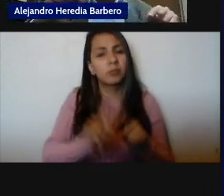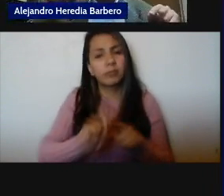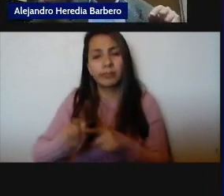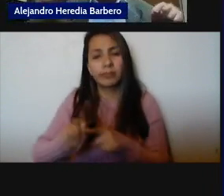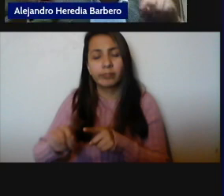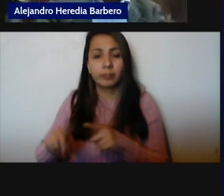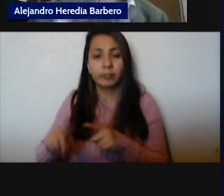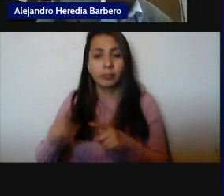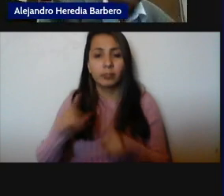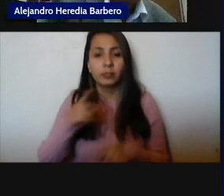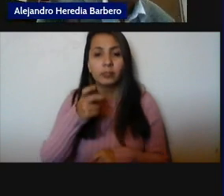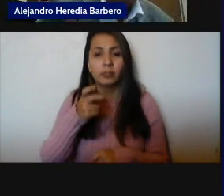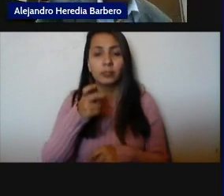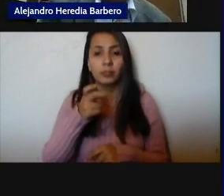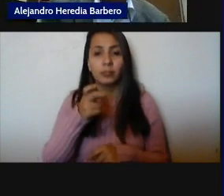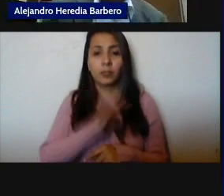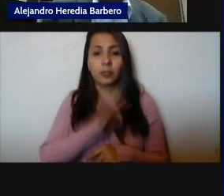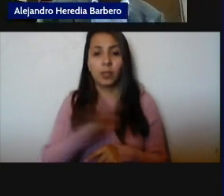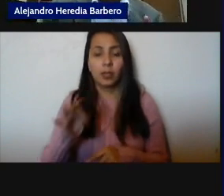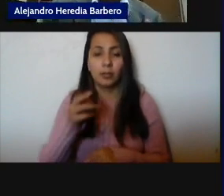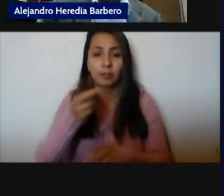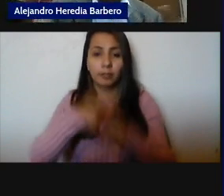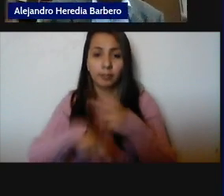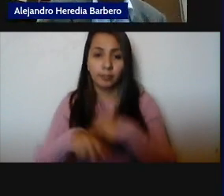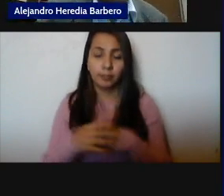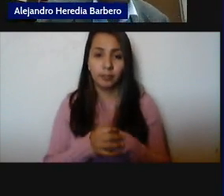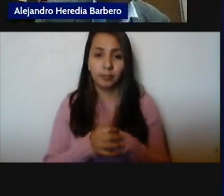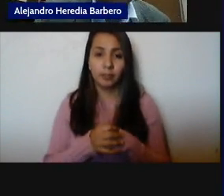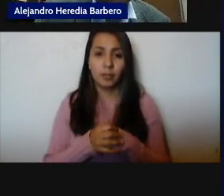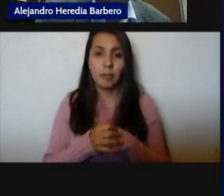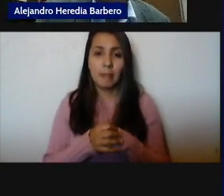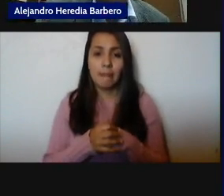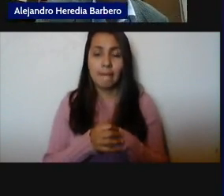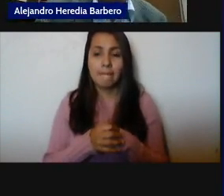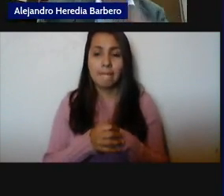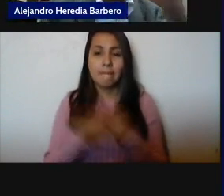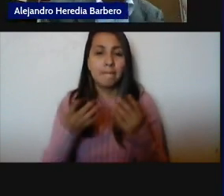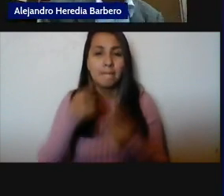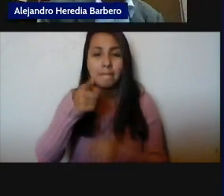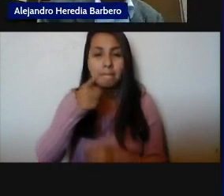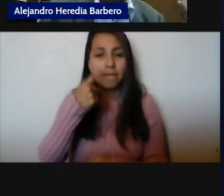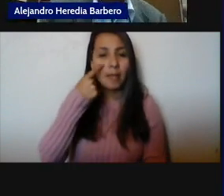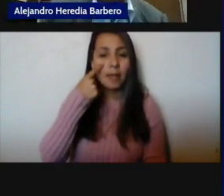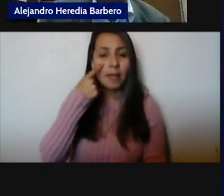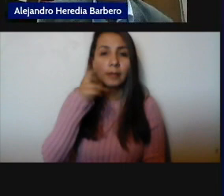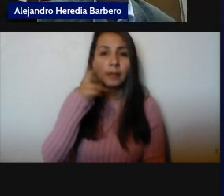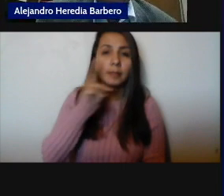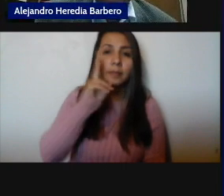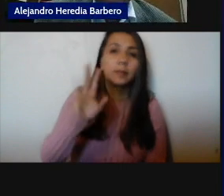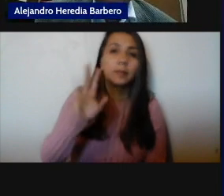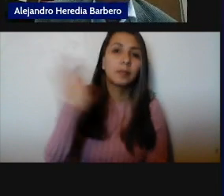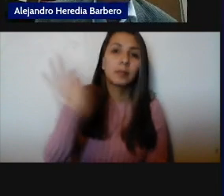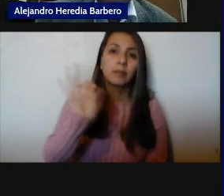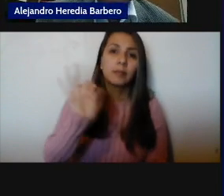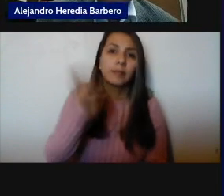establecidas antes que los sistemas orgánicos, como es común ver